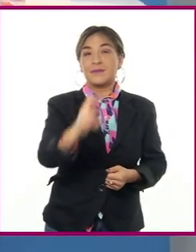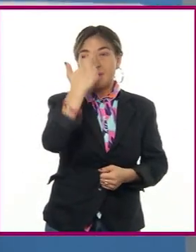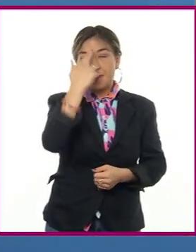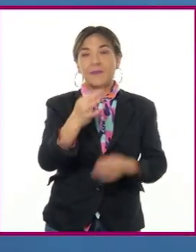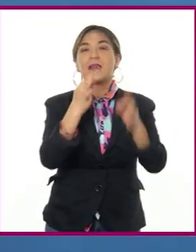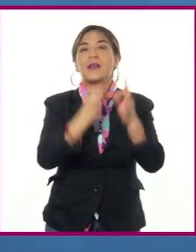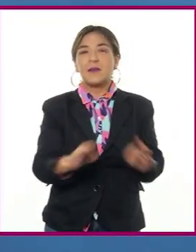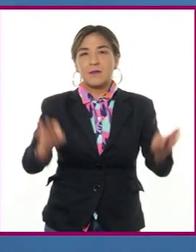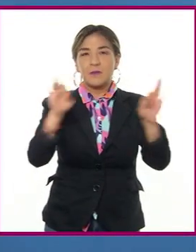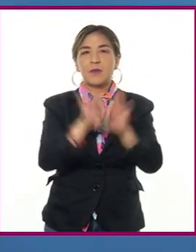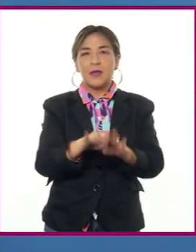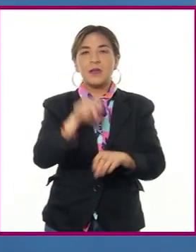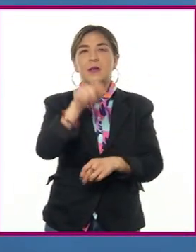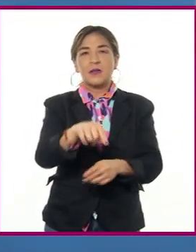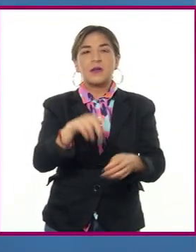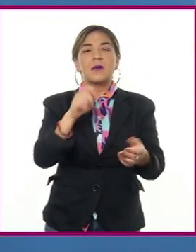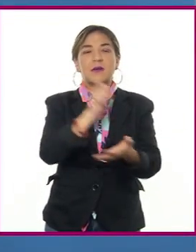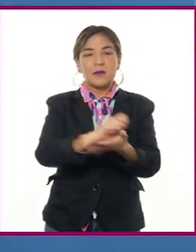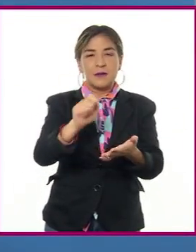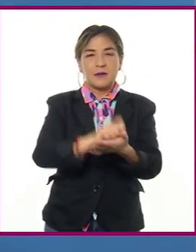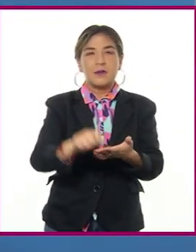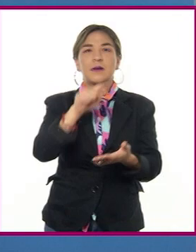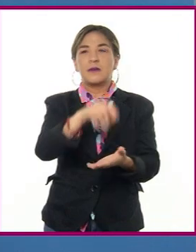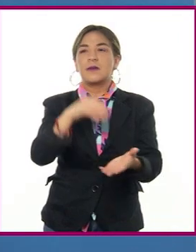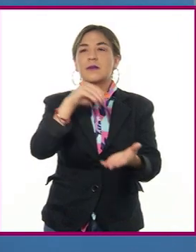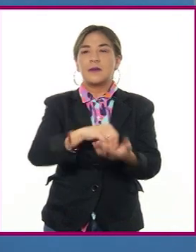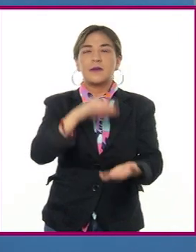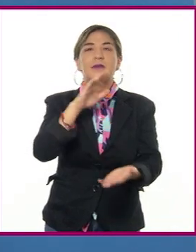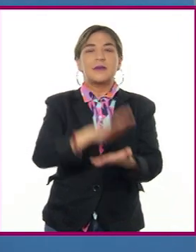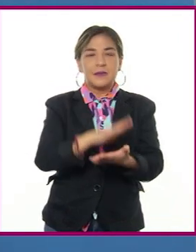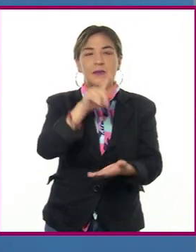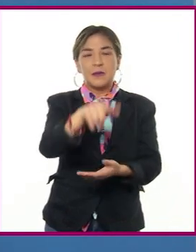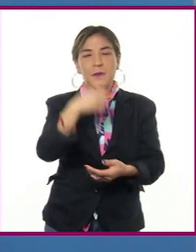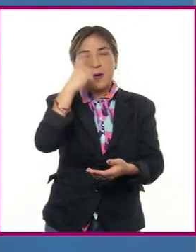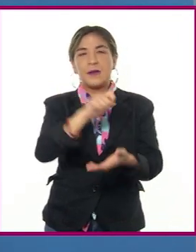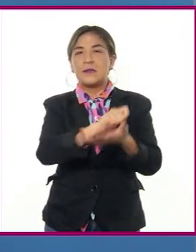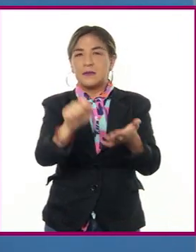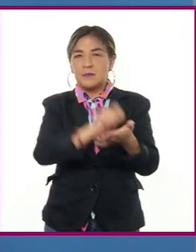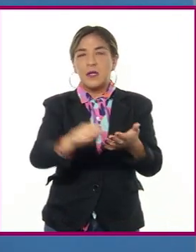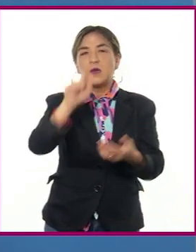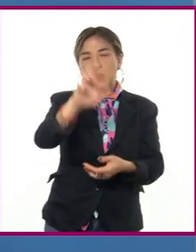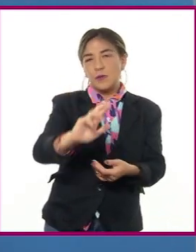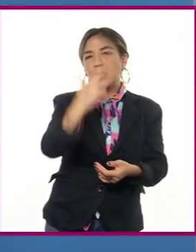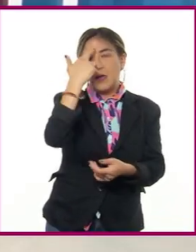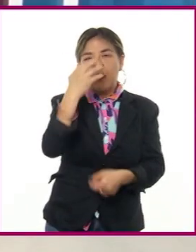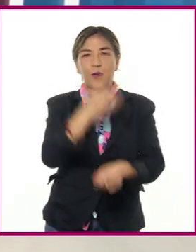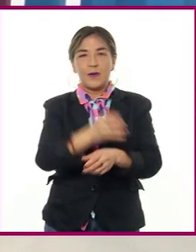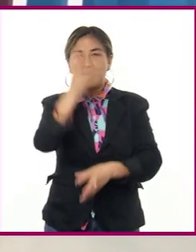suma importancia tomar notas de manera ordenada, ya que después les permitirán recordar lo aprendido.